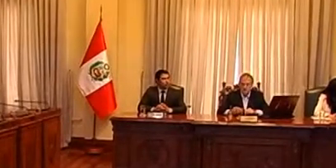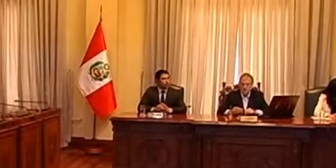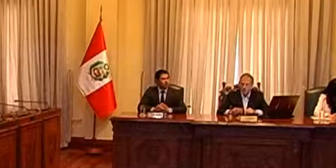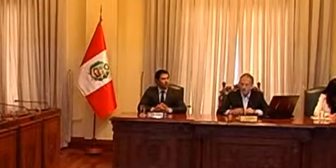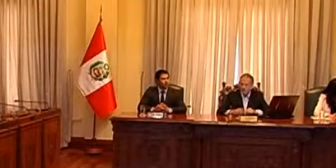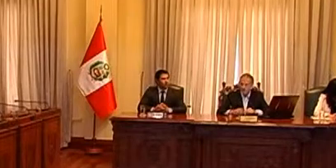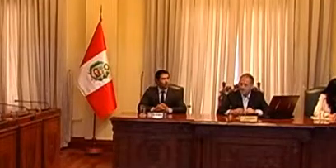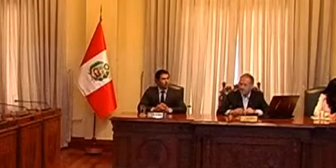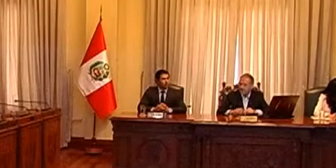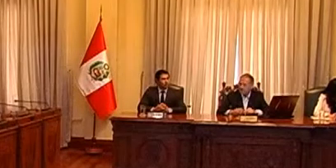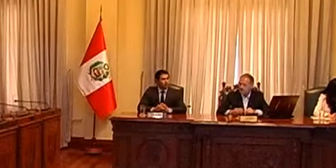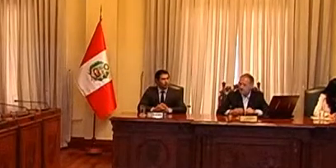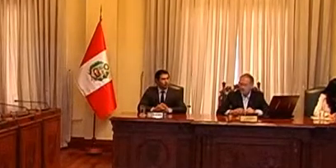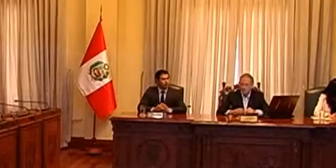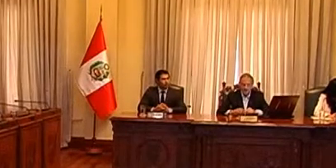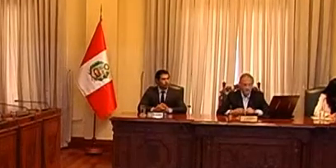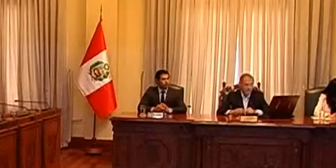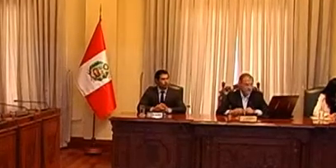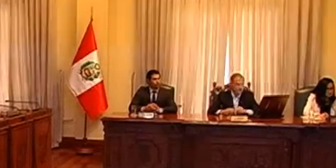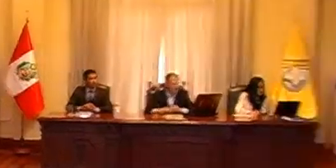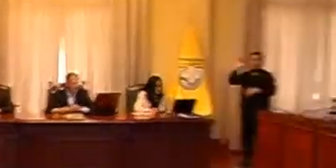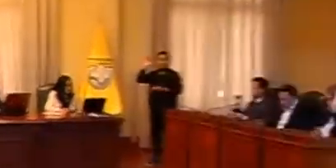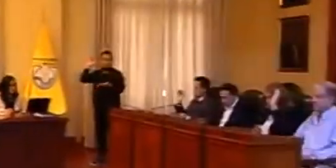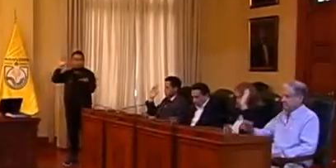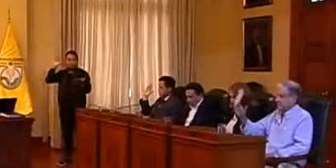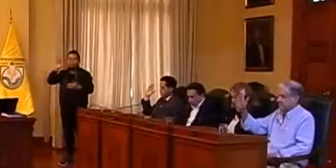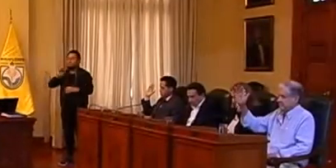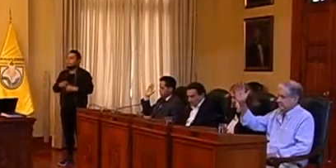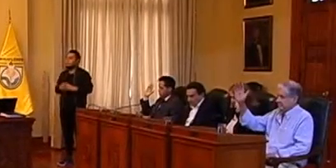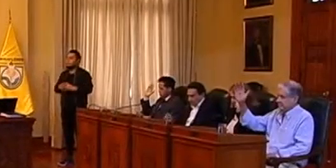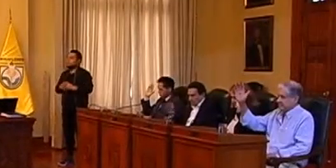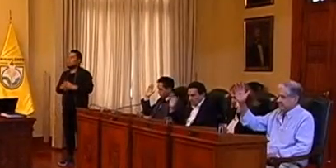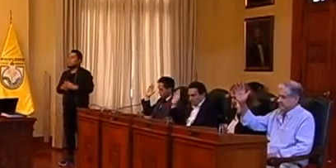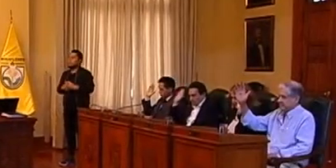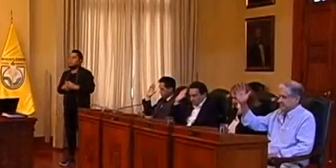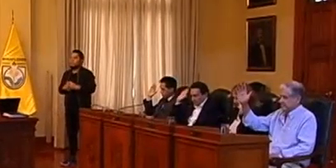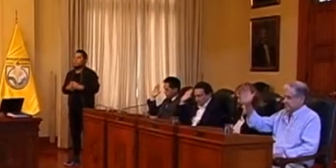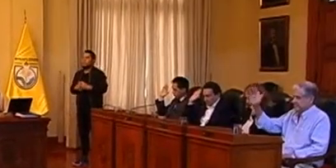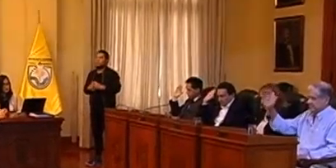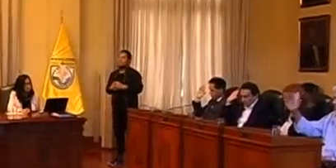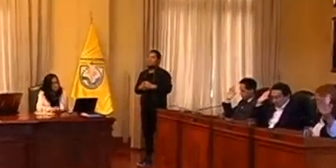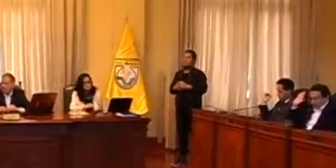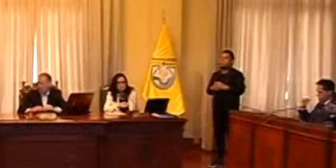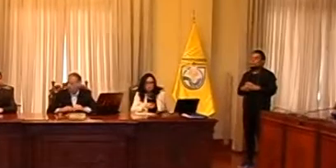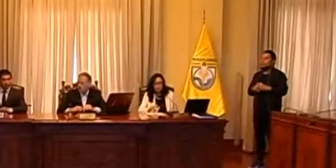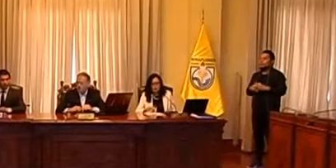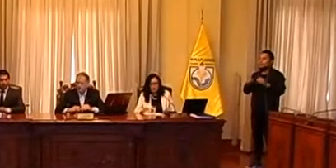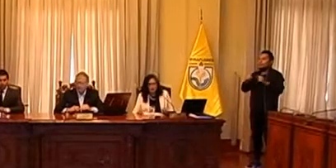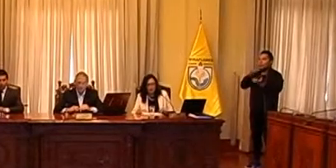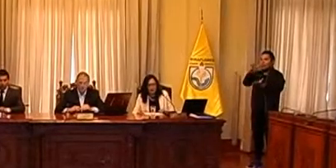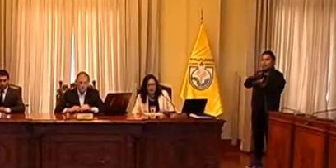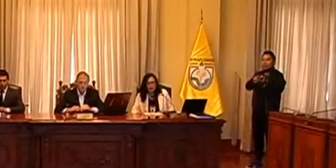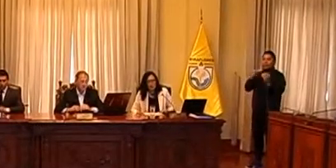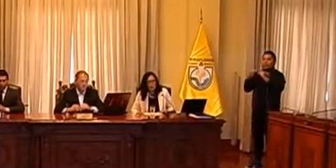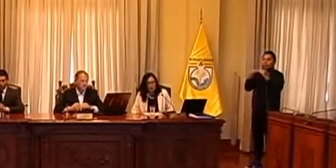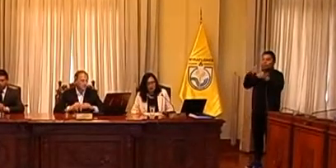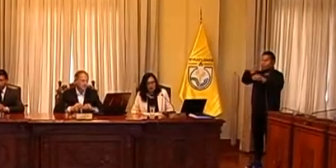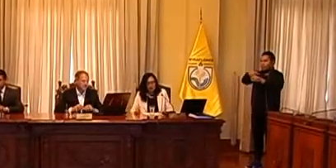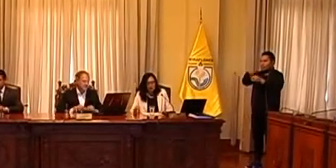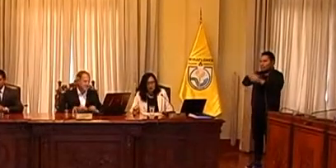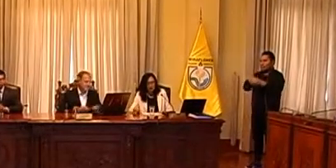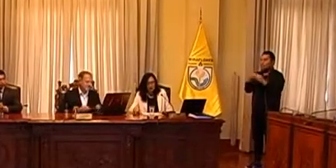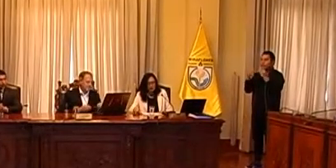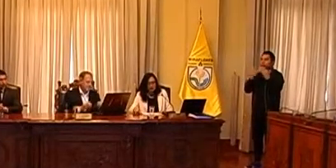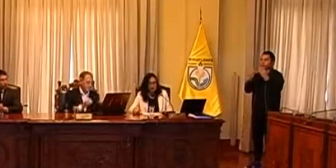que estén a favor de aprobar el acta, sírvanse expresarlo en señal de conformidad. Se aprueba por unanimidad de votos también.